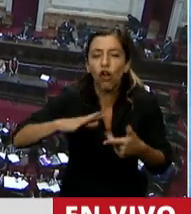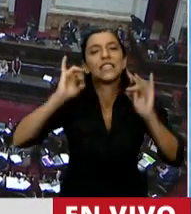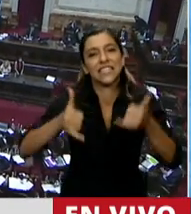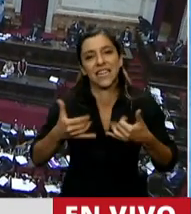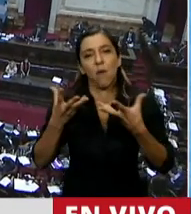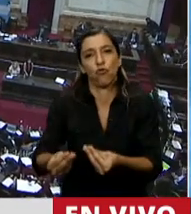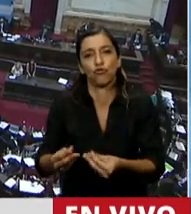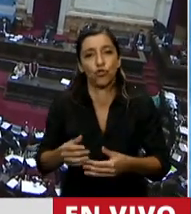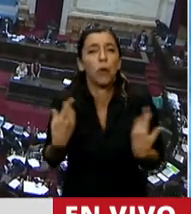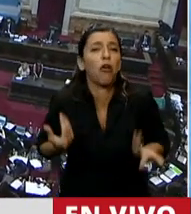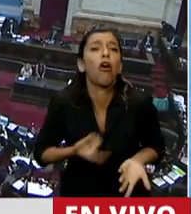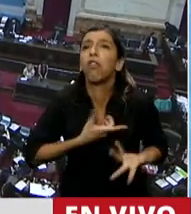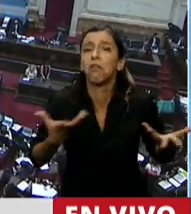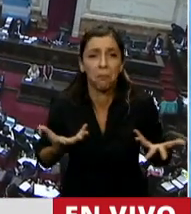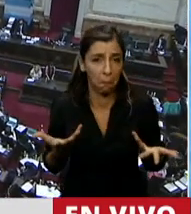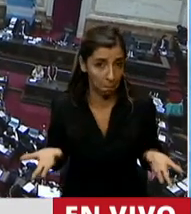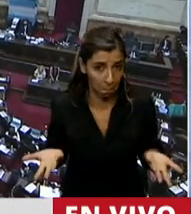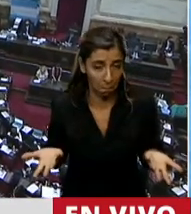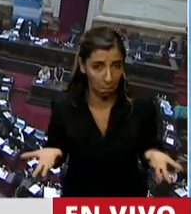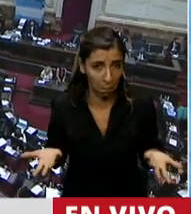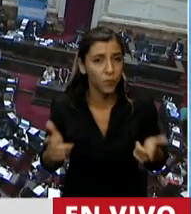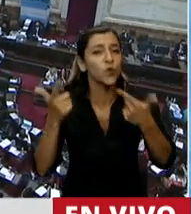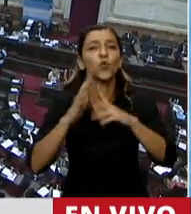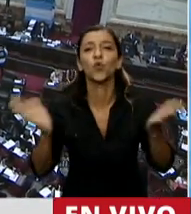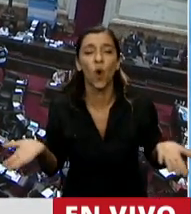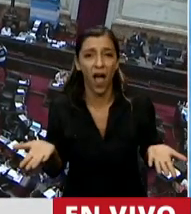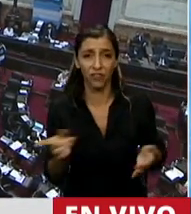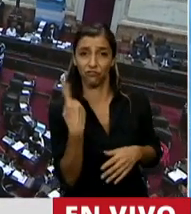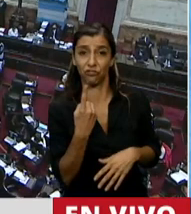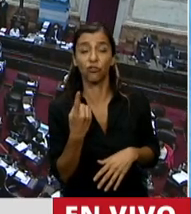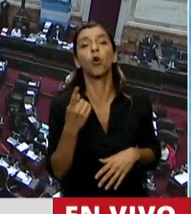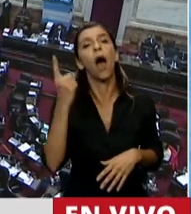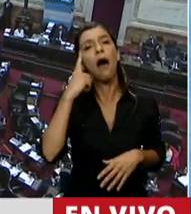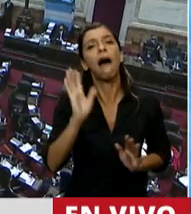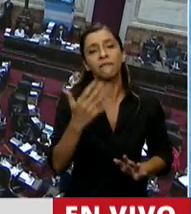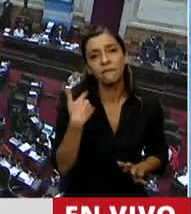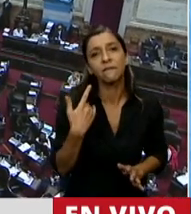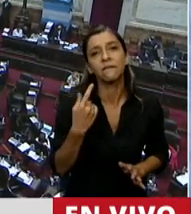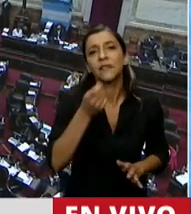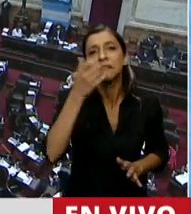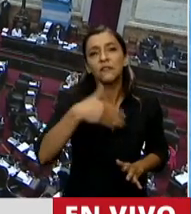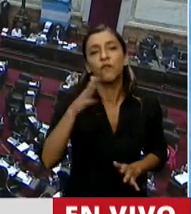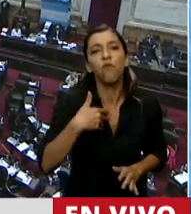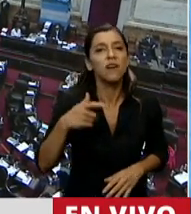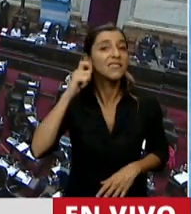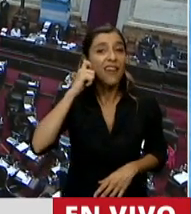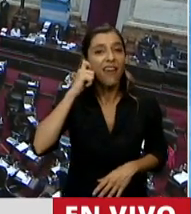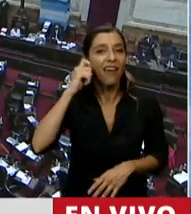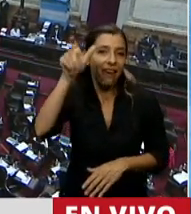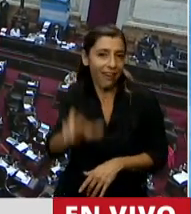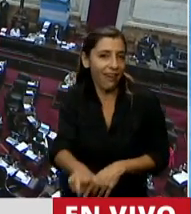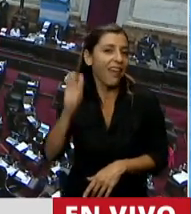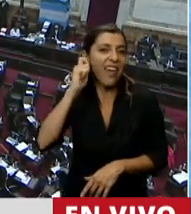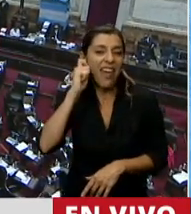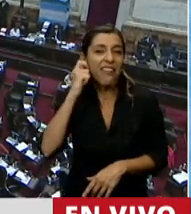¿Dónde está nuestra concordancia con la ley que establece que se actuará de oficio en los casos de violaciones de menores de 18 años?